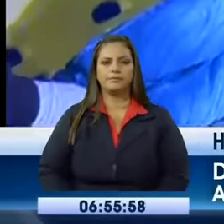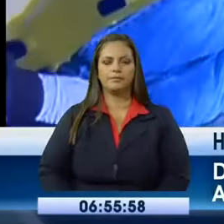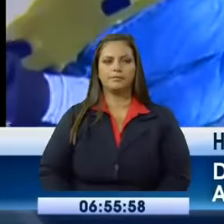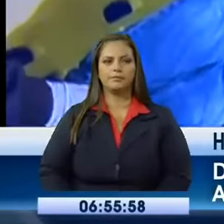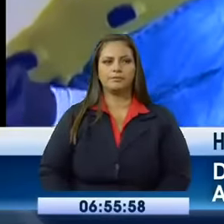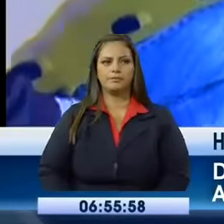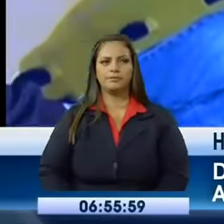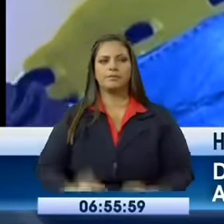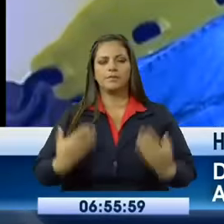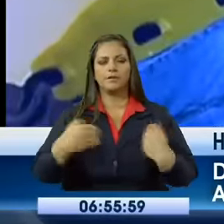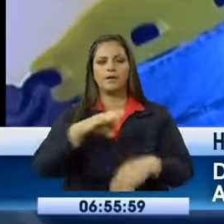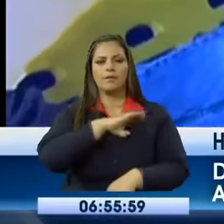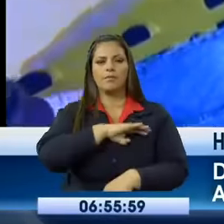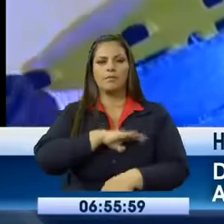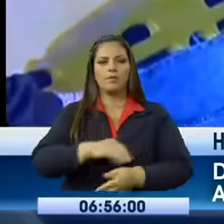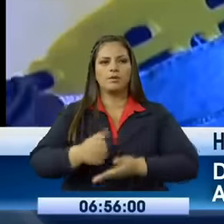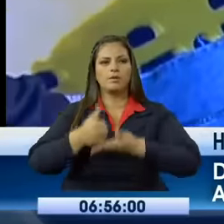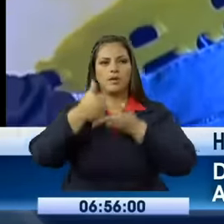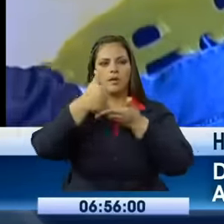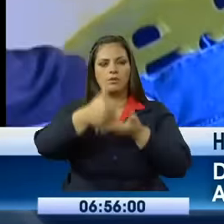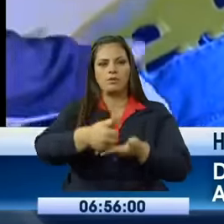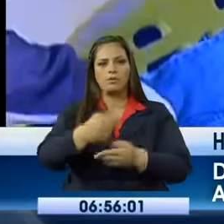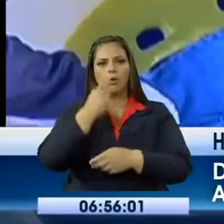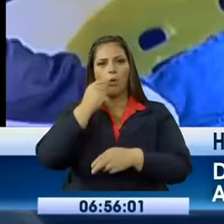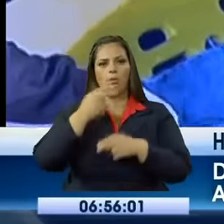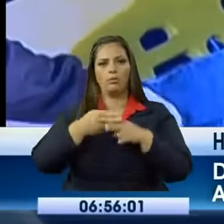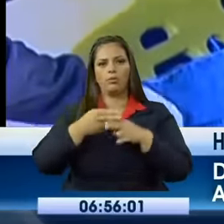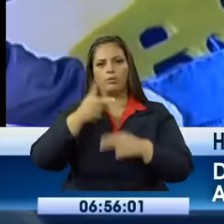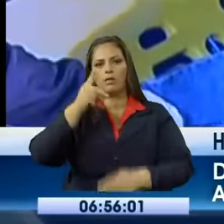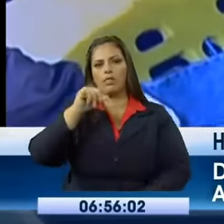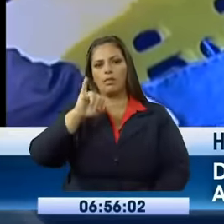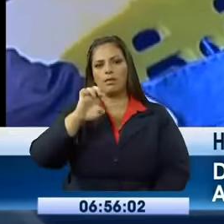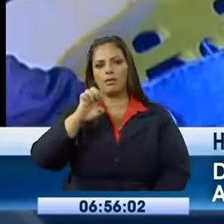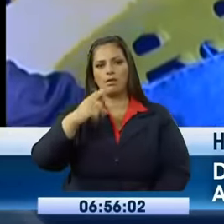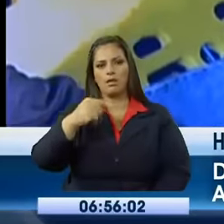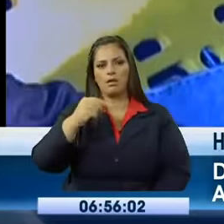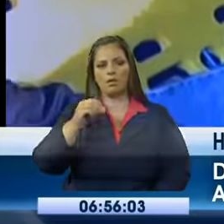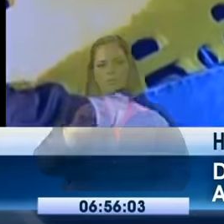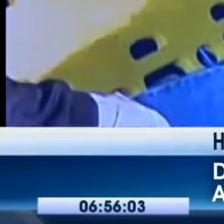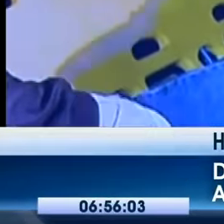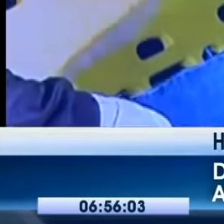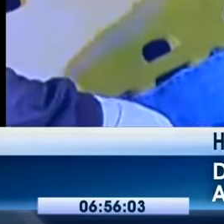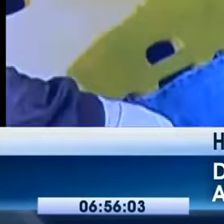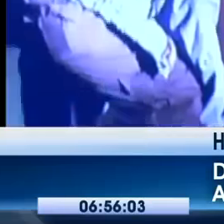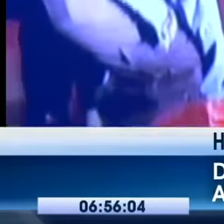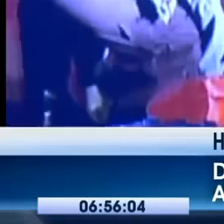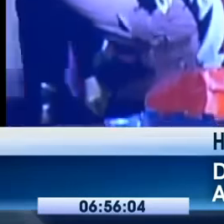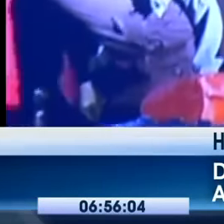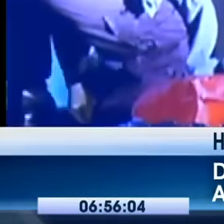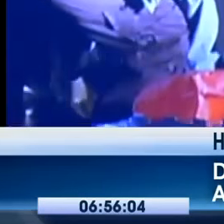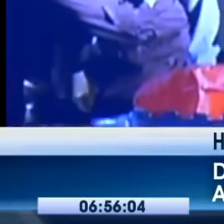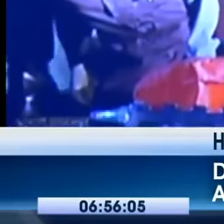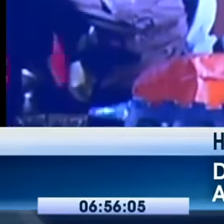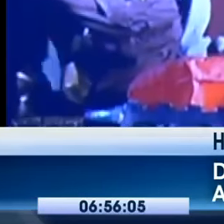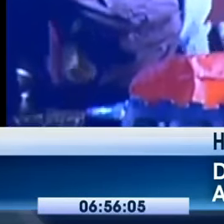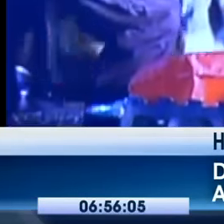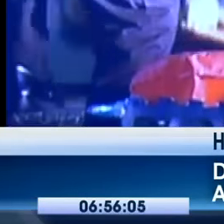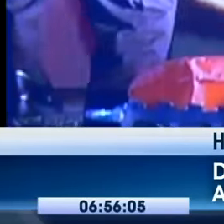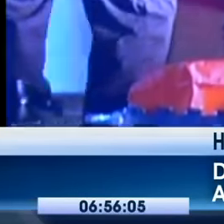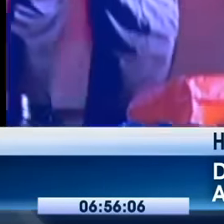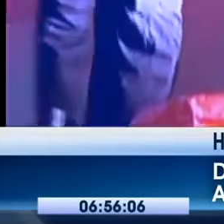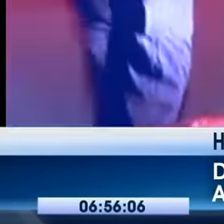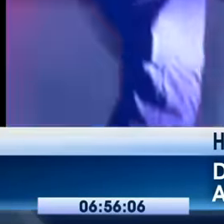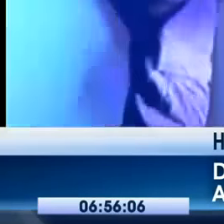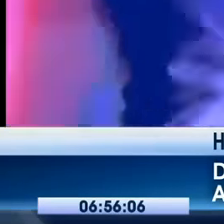La víctima fue identificada como Diego L., de aproximadamente 32 años.